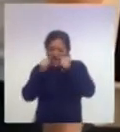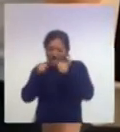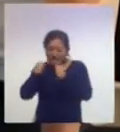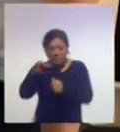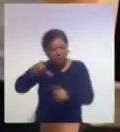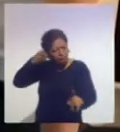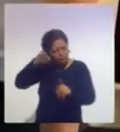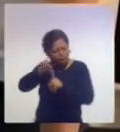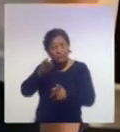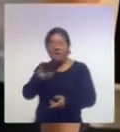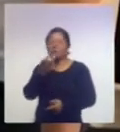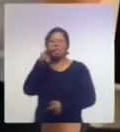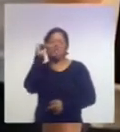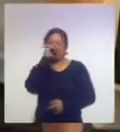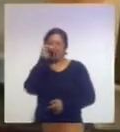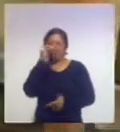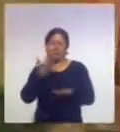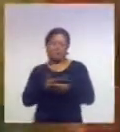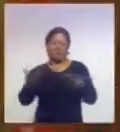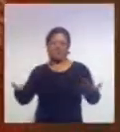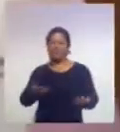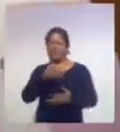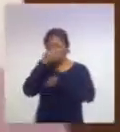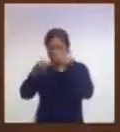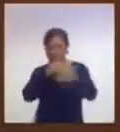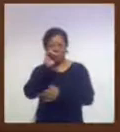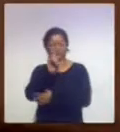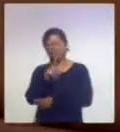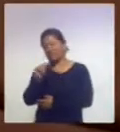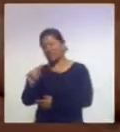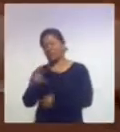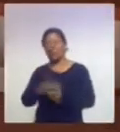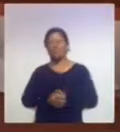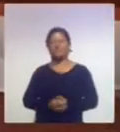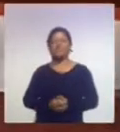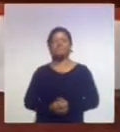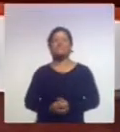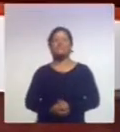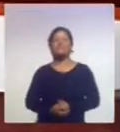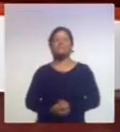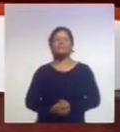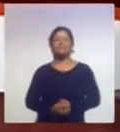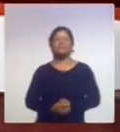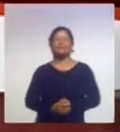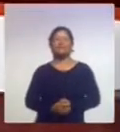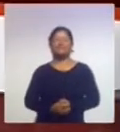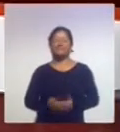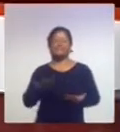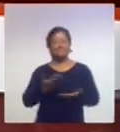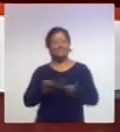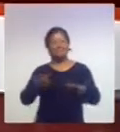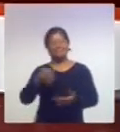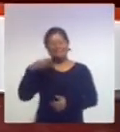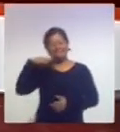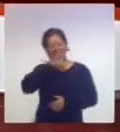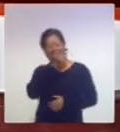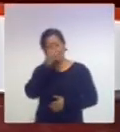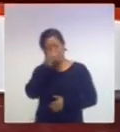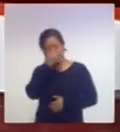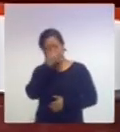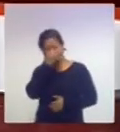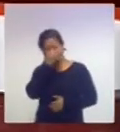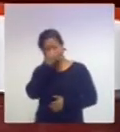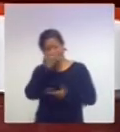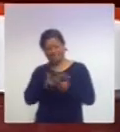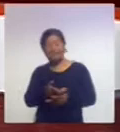misma que es gratuita. Para Ahora Noticias, Lorena Temolsin. Vamos rapidísimo a la pausa, pero antes en Facebook,